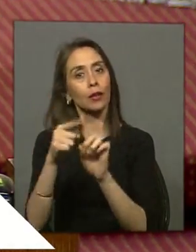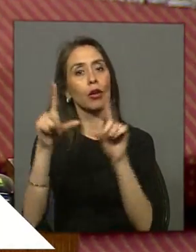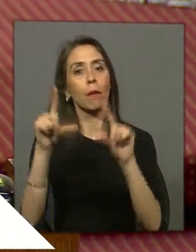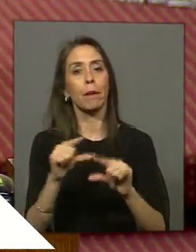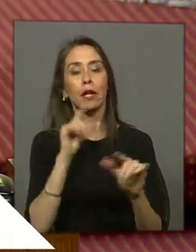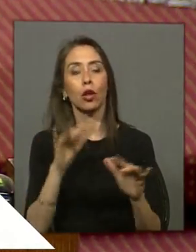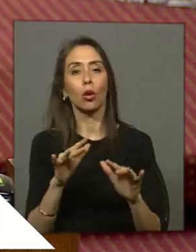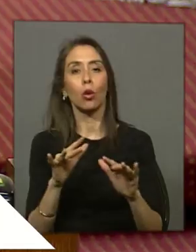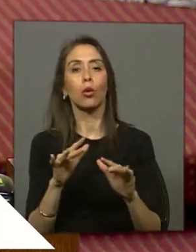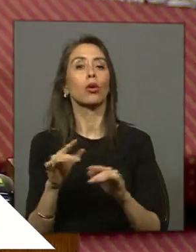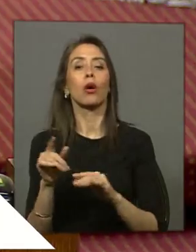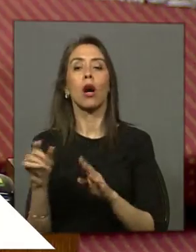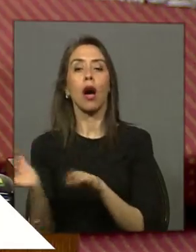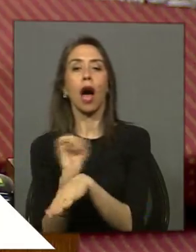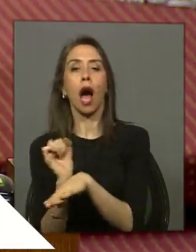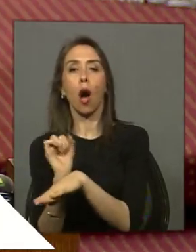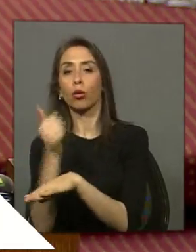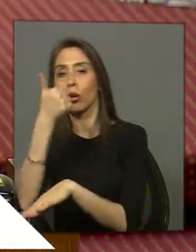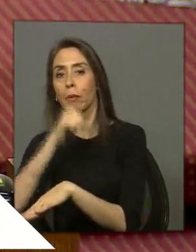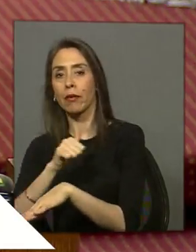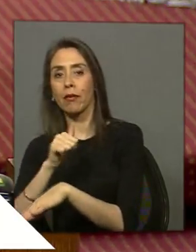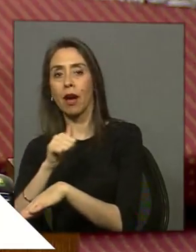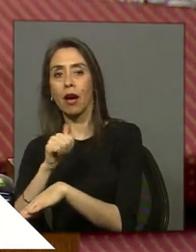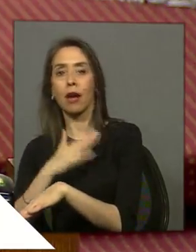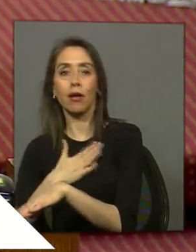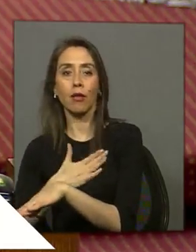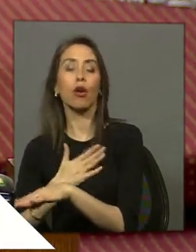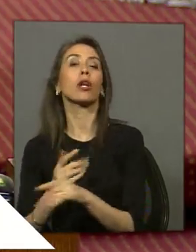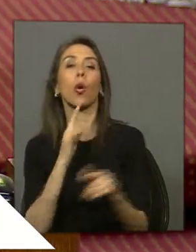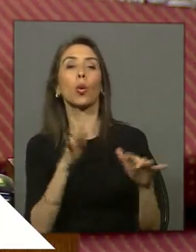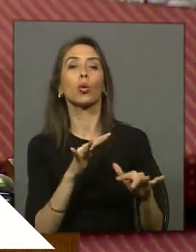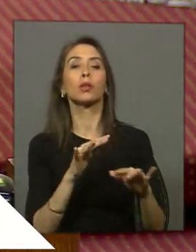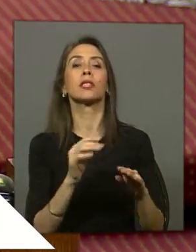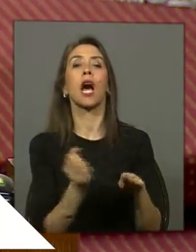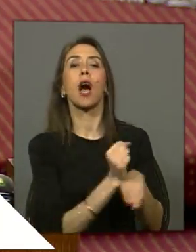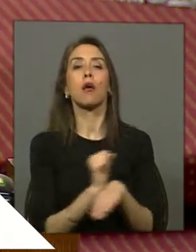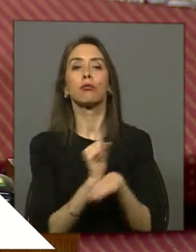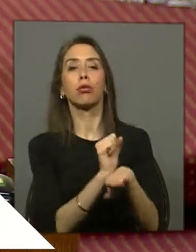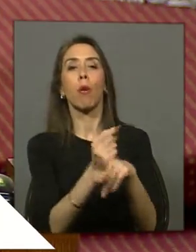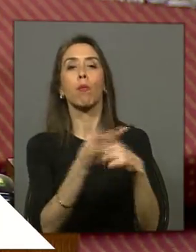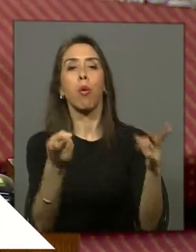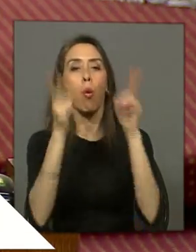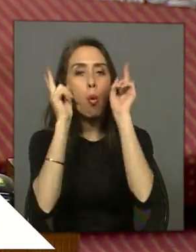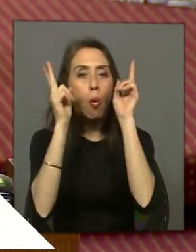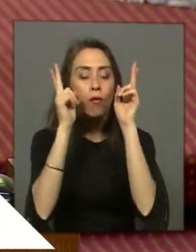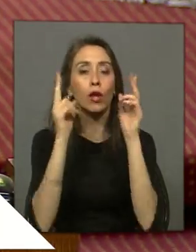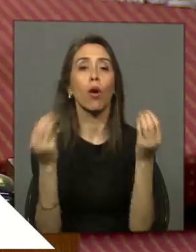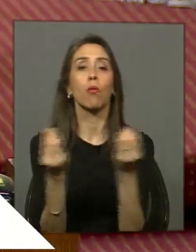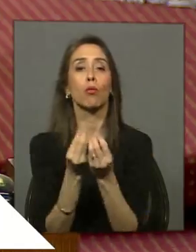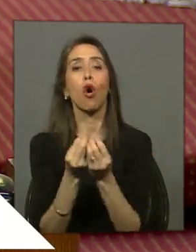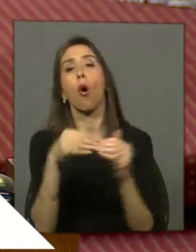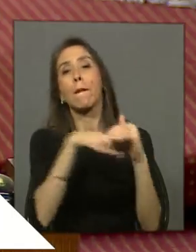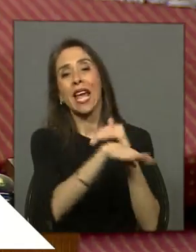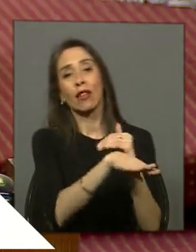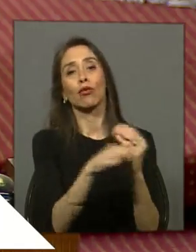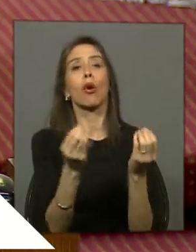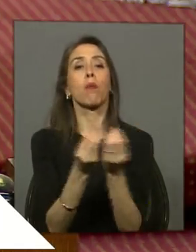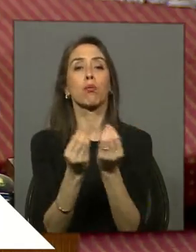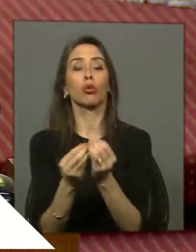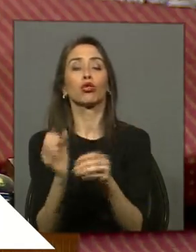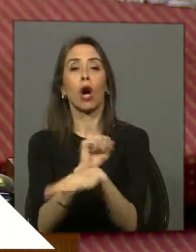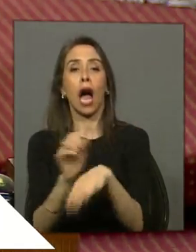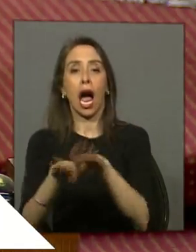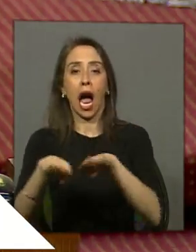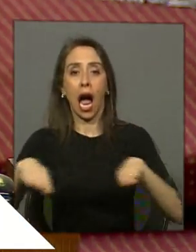el uso del transporte privado y privilegiar el transporte público. Al existir una enorme cantidad de estacionamientos gratis se aumenta